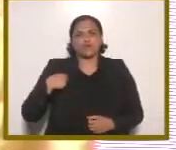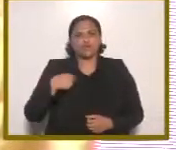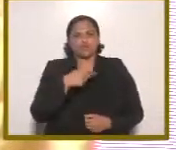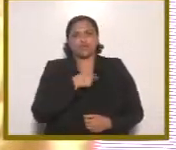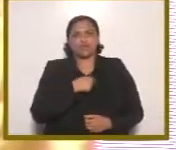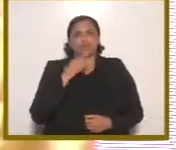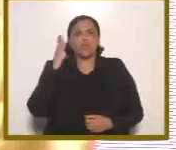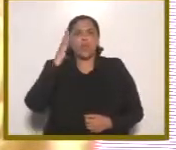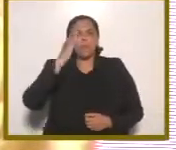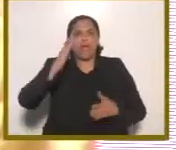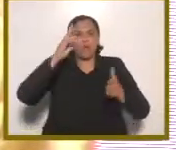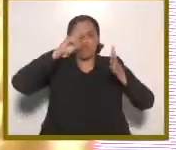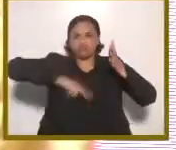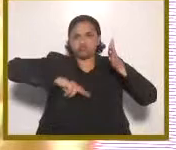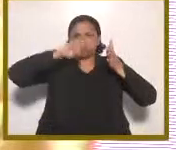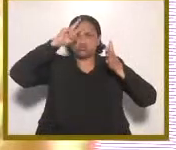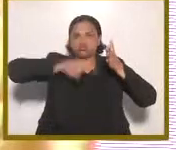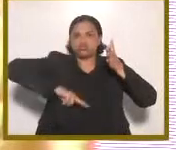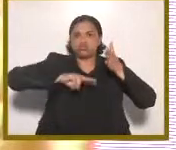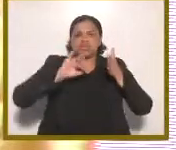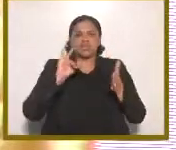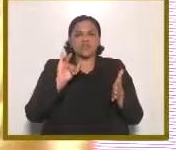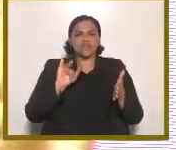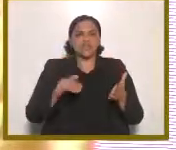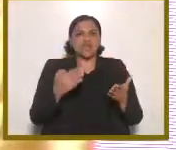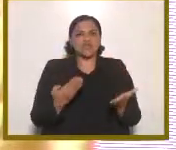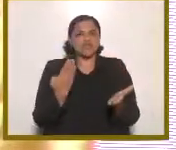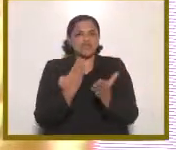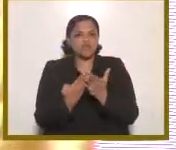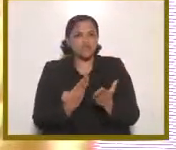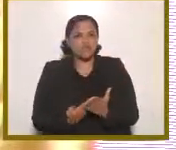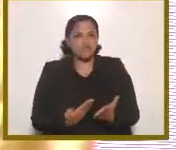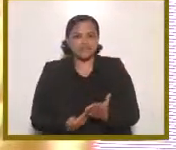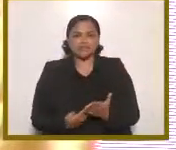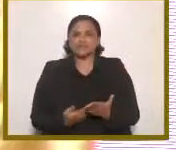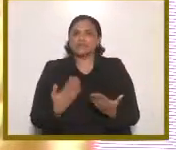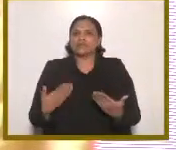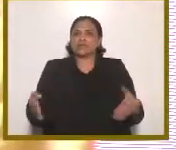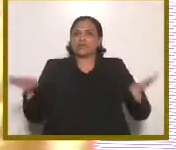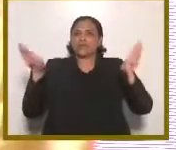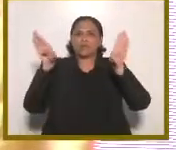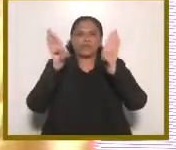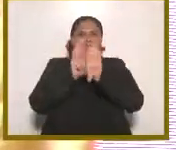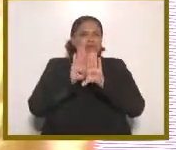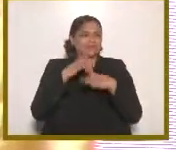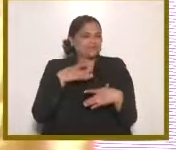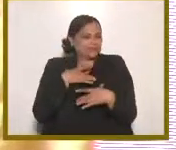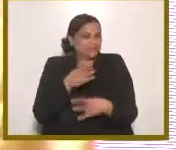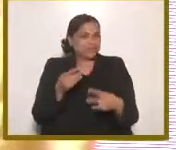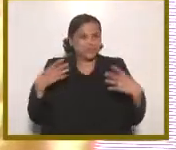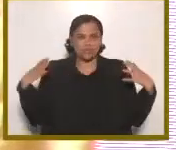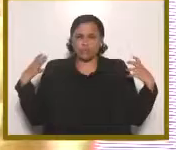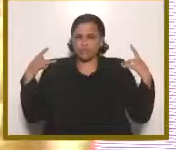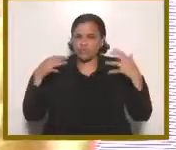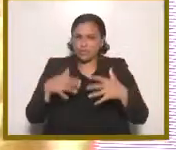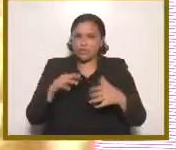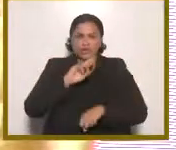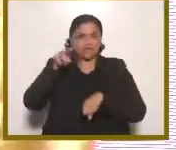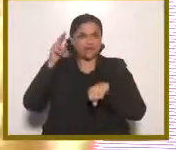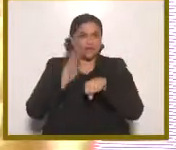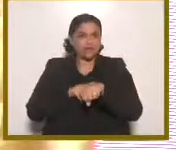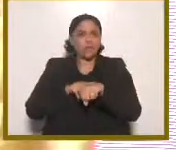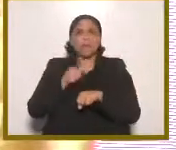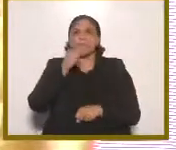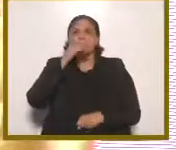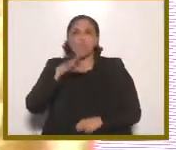lectura. Y que sirva esto como la clausura de esta interesantísima Cumbre Nacional de Mujeres Políticas